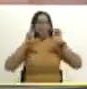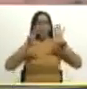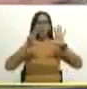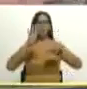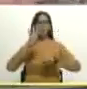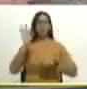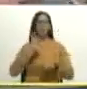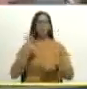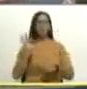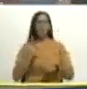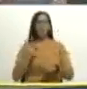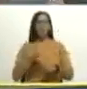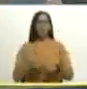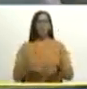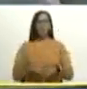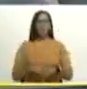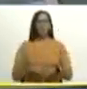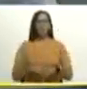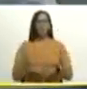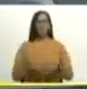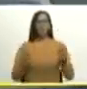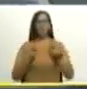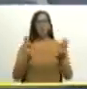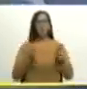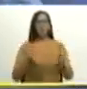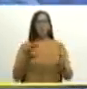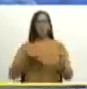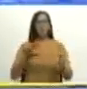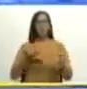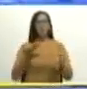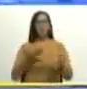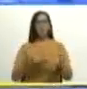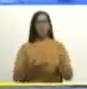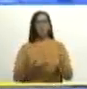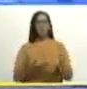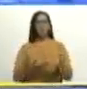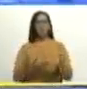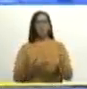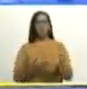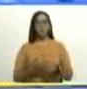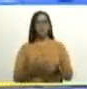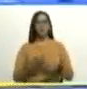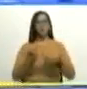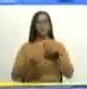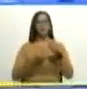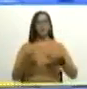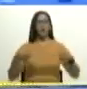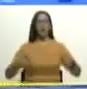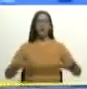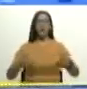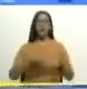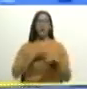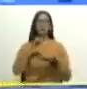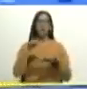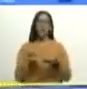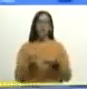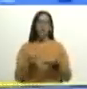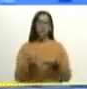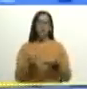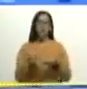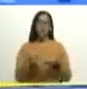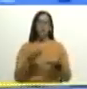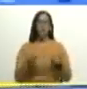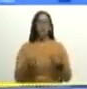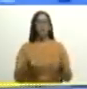84%. Y un tema muy importante, que ha sido el esfuerzo nacional.